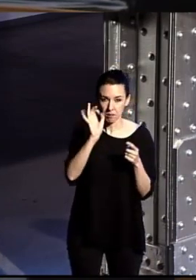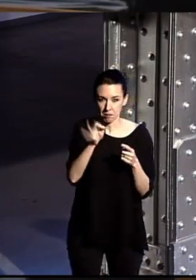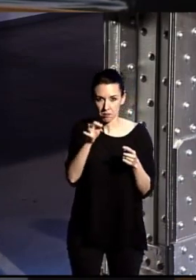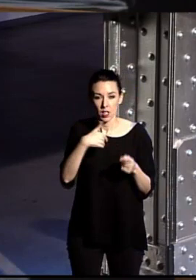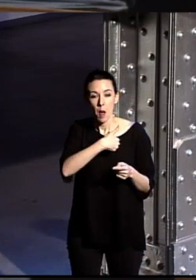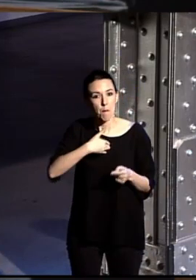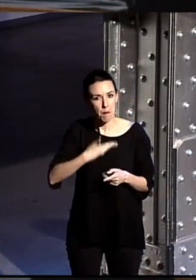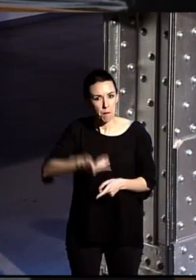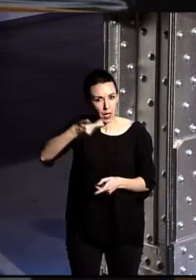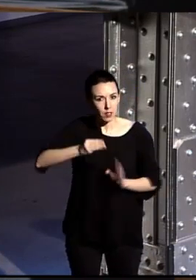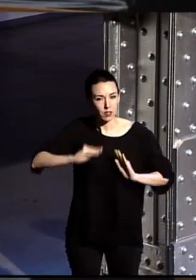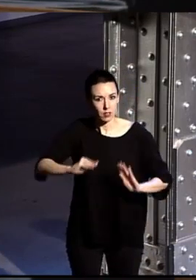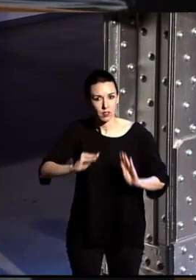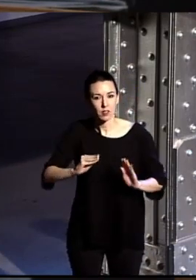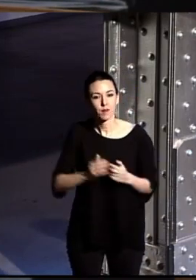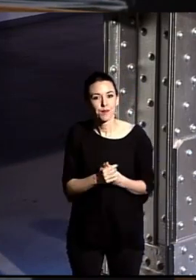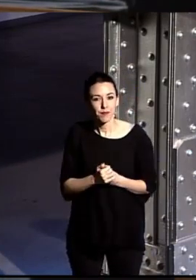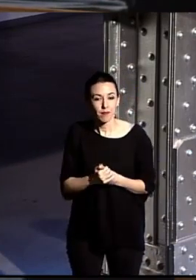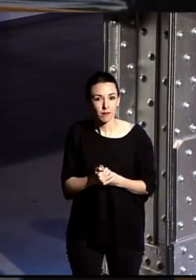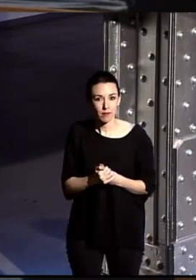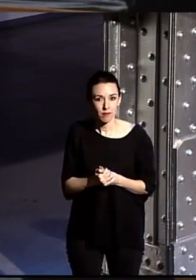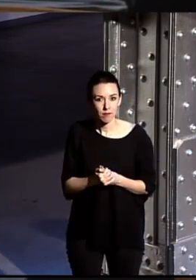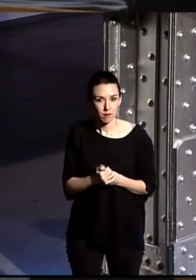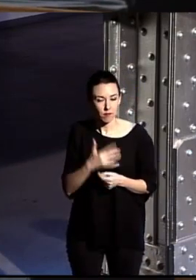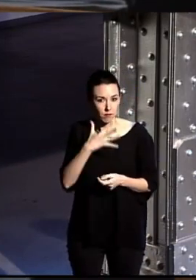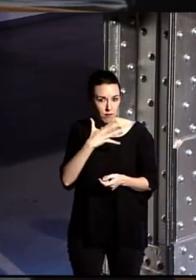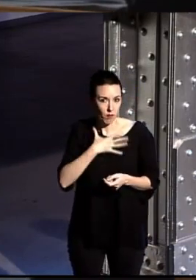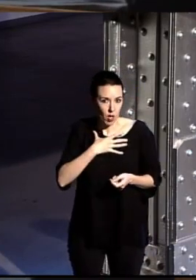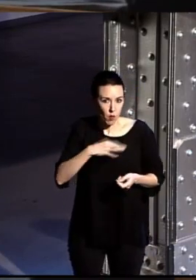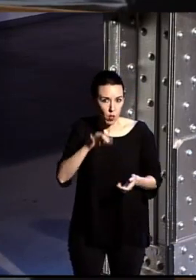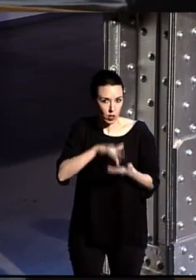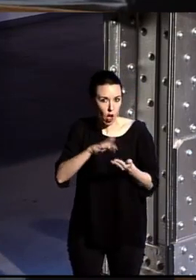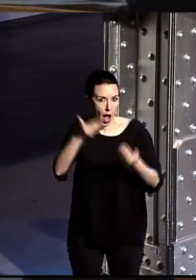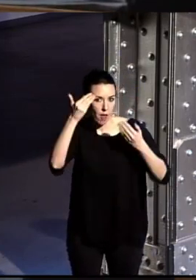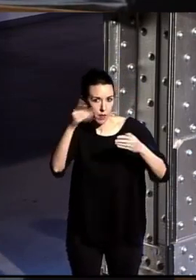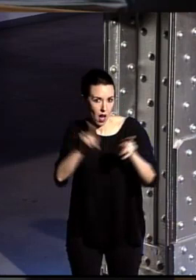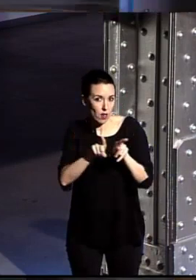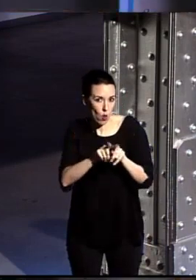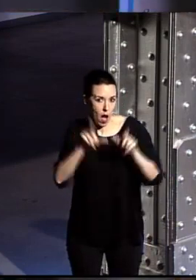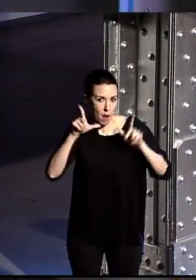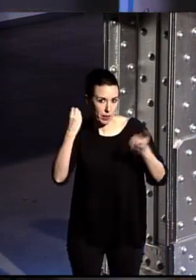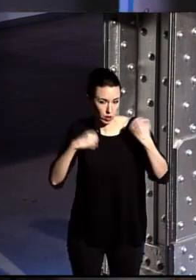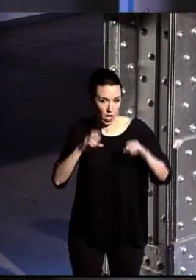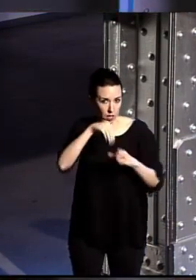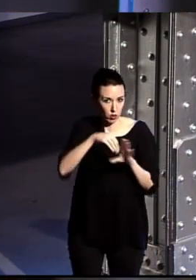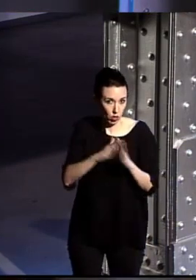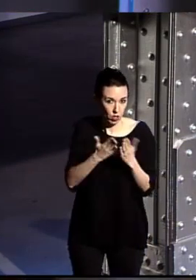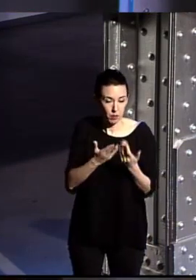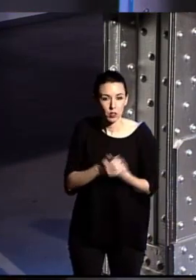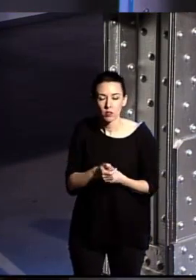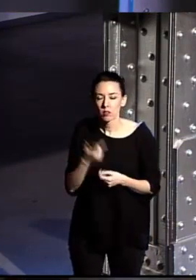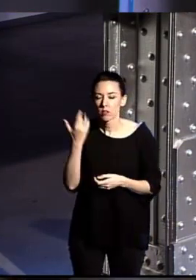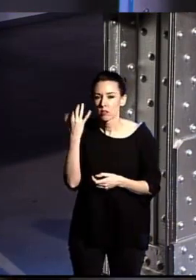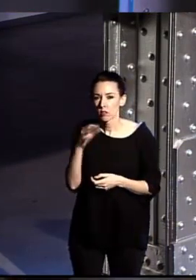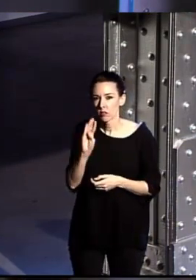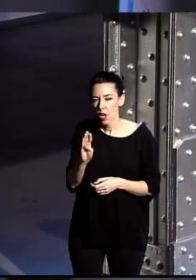tenían un papel relevante y se les puede llegar a admirar como personajes en sus obras. Por cierto, que yo